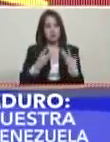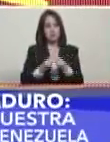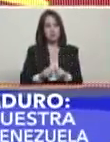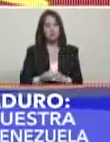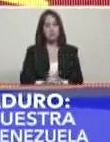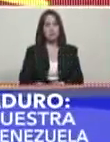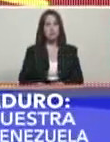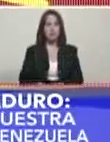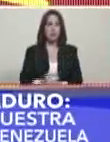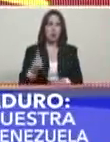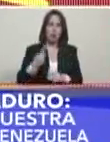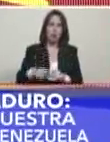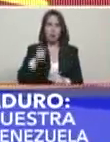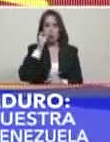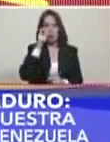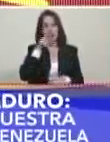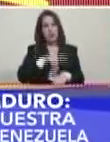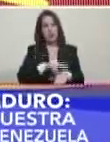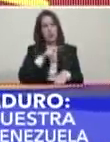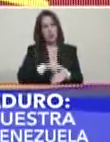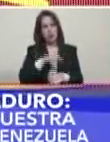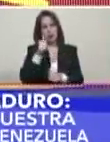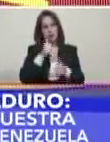Alexander Briceño, subdirector.